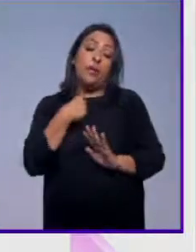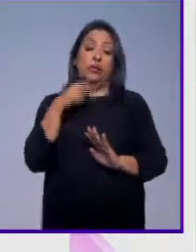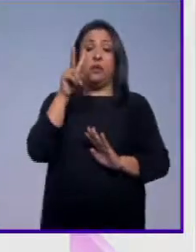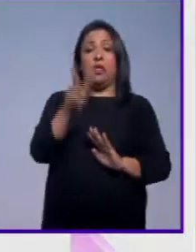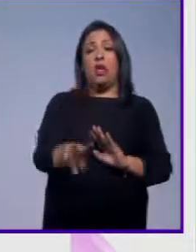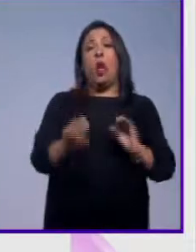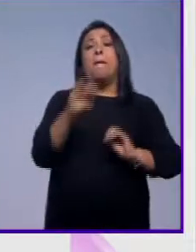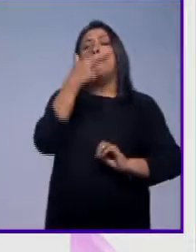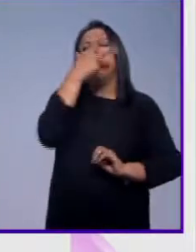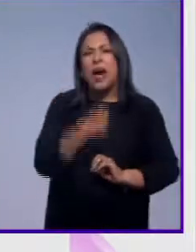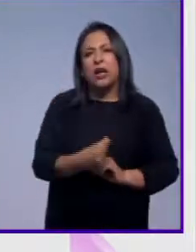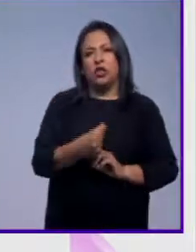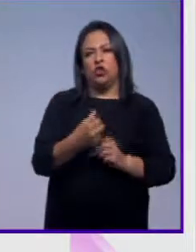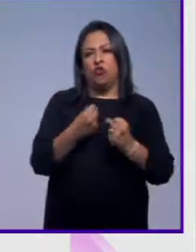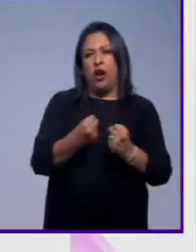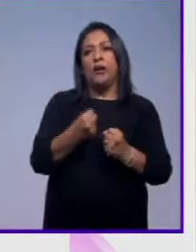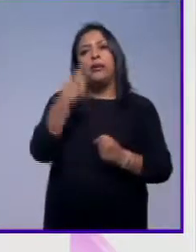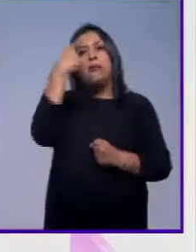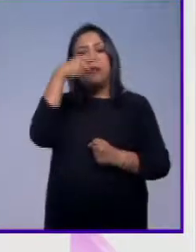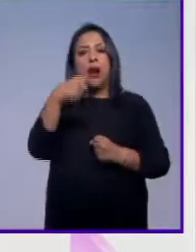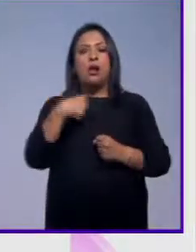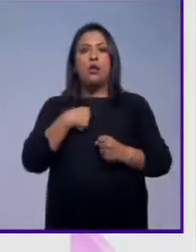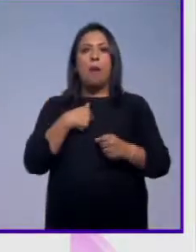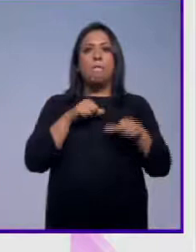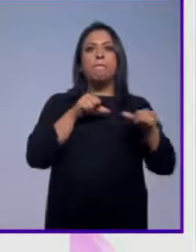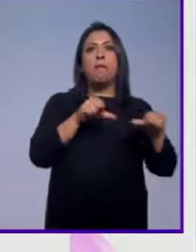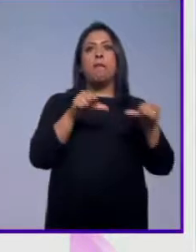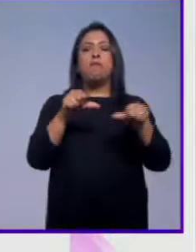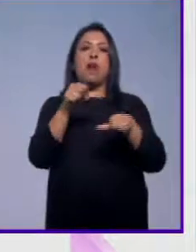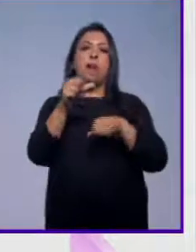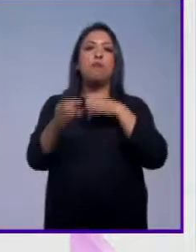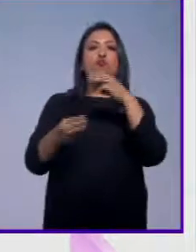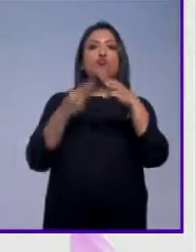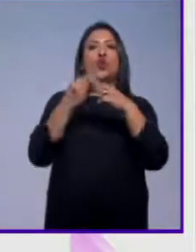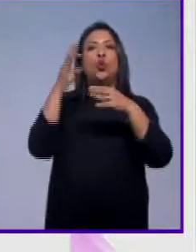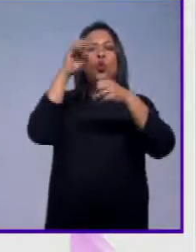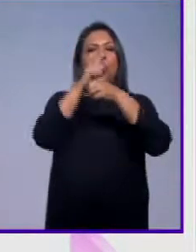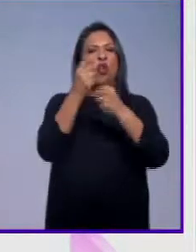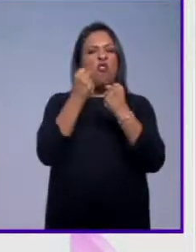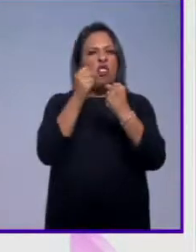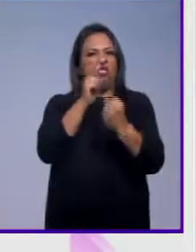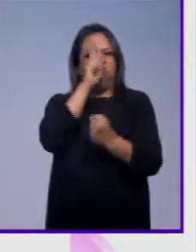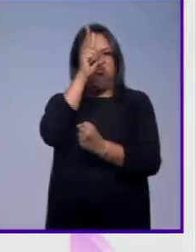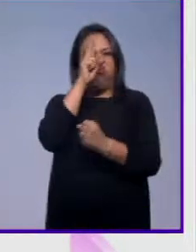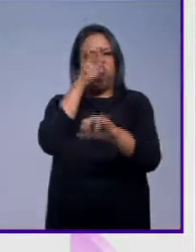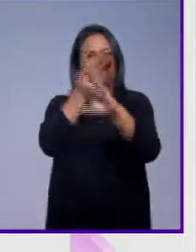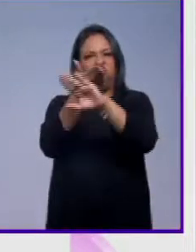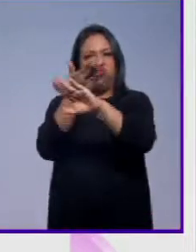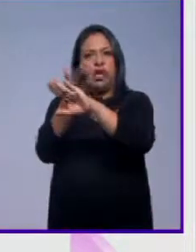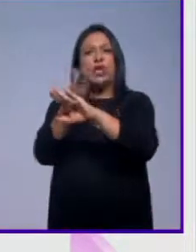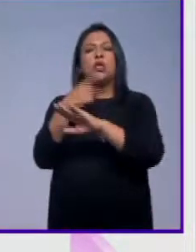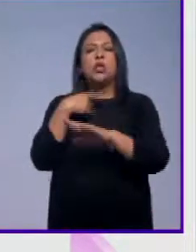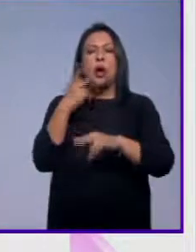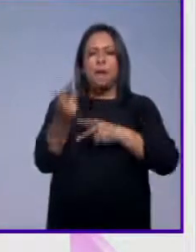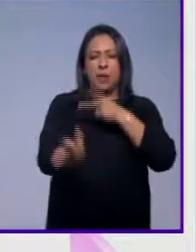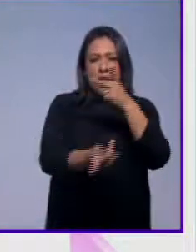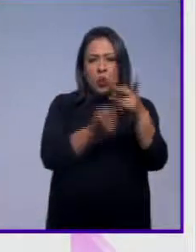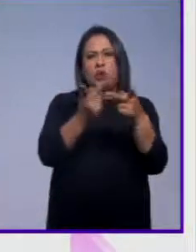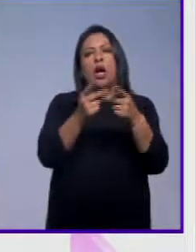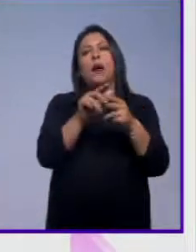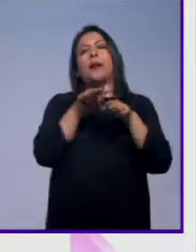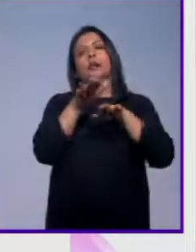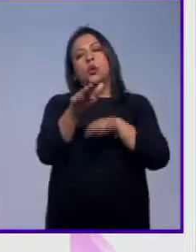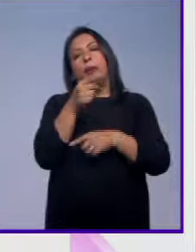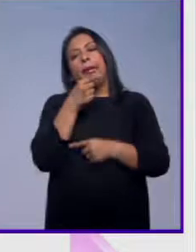en machos para sobrevivir en un mundo y en una cultura tan violenta claro y en el momento en que empecé a preguntarle sobre su infancia